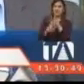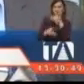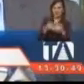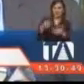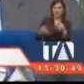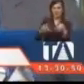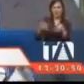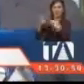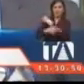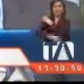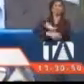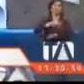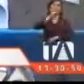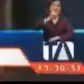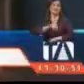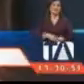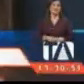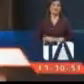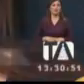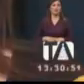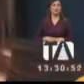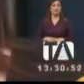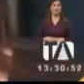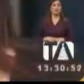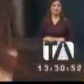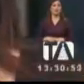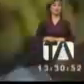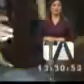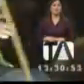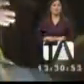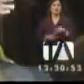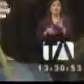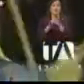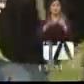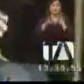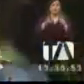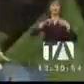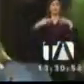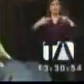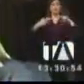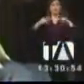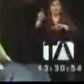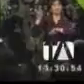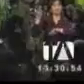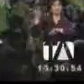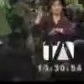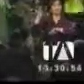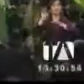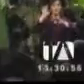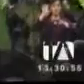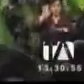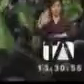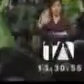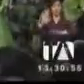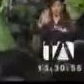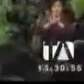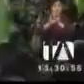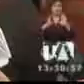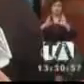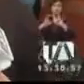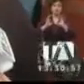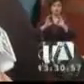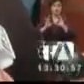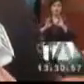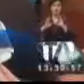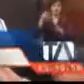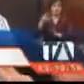puesto? No, eso le está dando la ley. Es por eso que ya hablan de reformas, pese a que fue una promesa de campaña del primer mandatario, que aún no se ha cumplido.